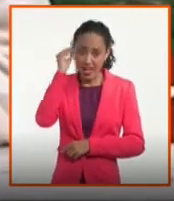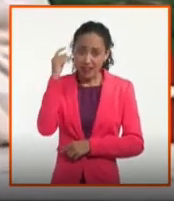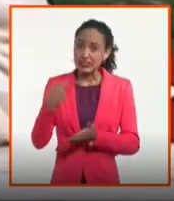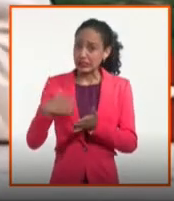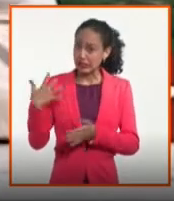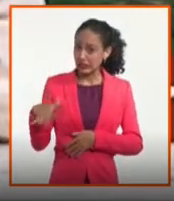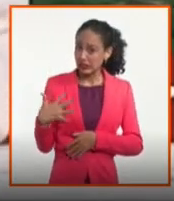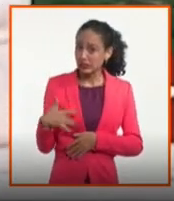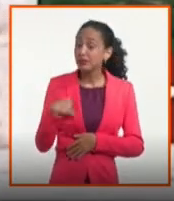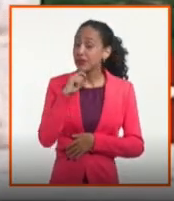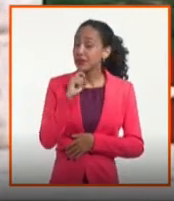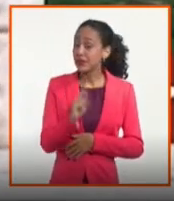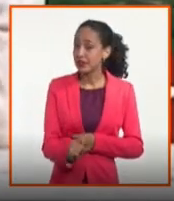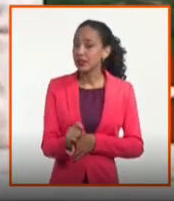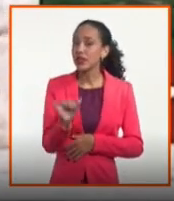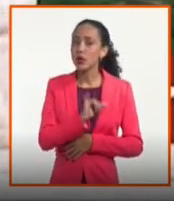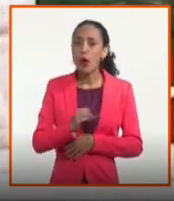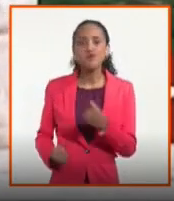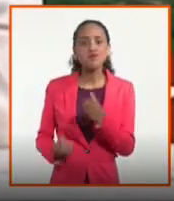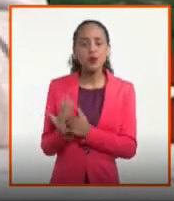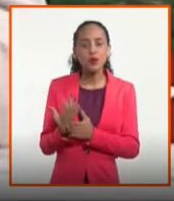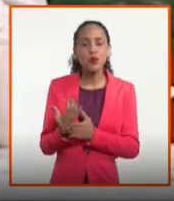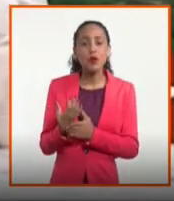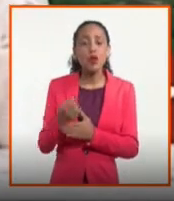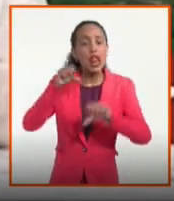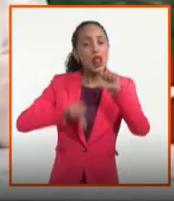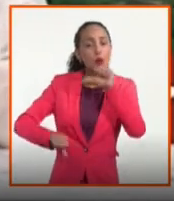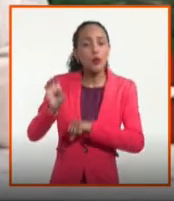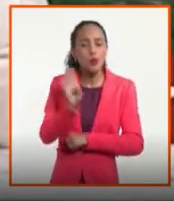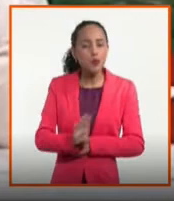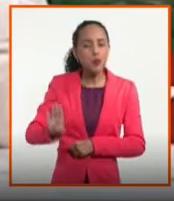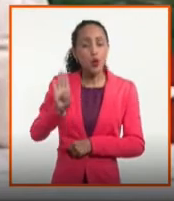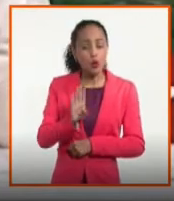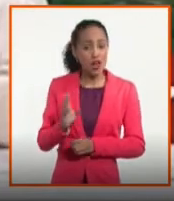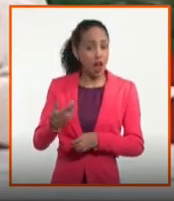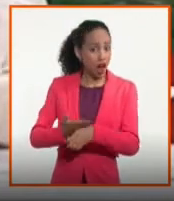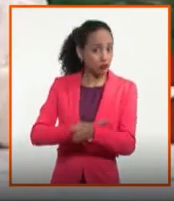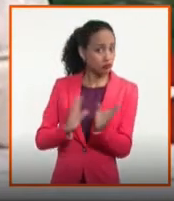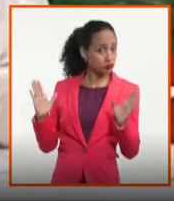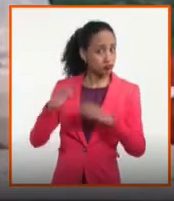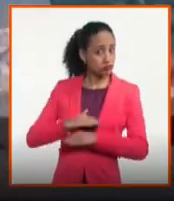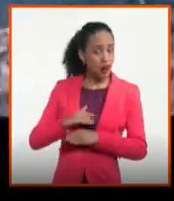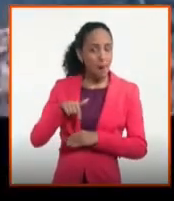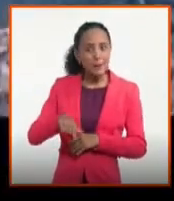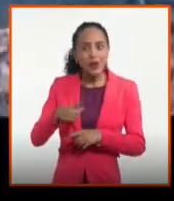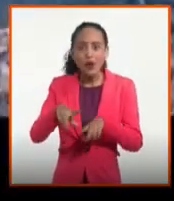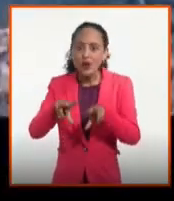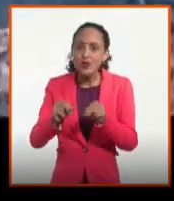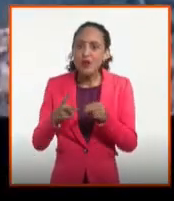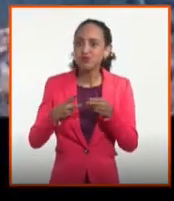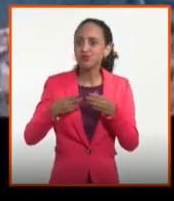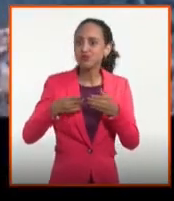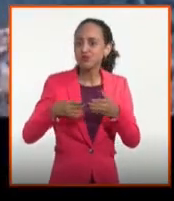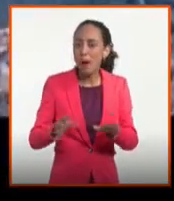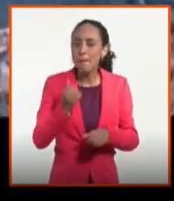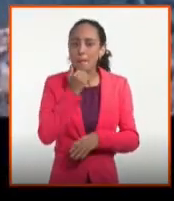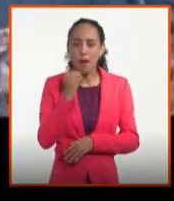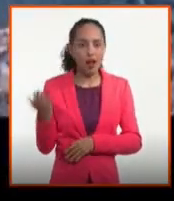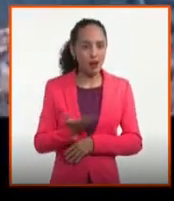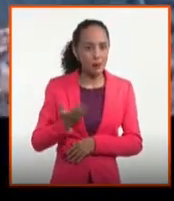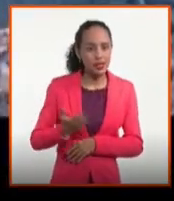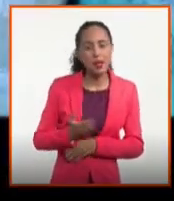un un laboratorio de biología molecular que no teníamos y que nos empezó a dar entonces una oportunidad y más rapidez en las medidas que teníamos